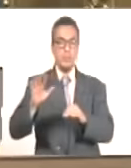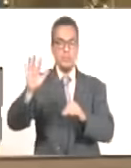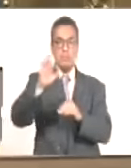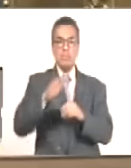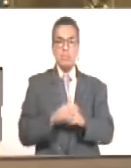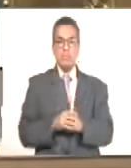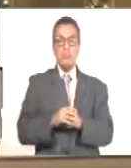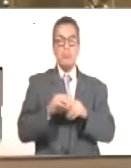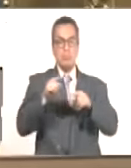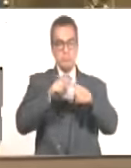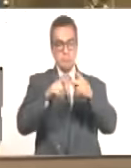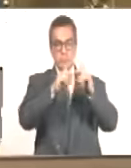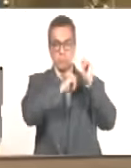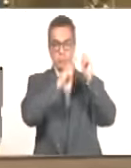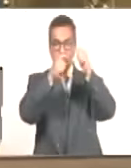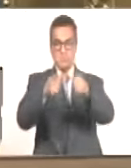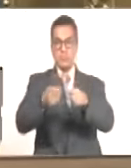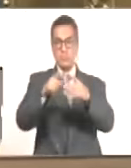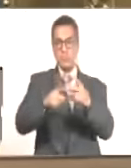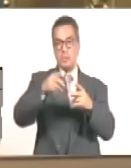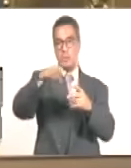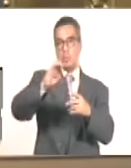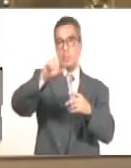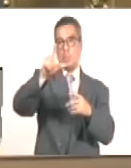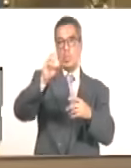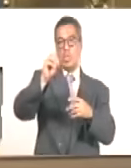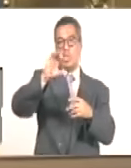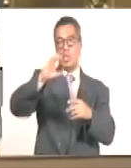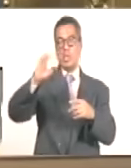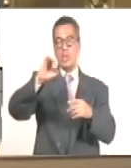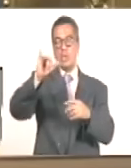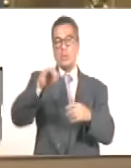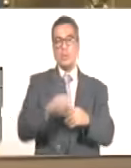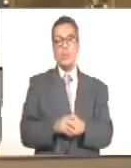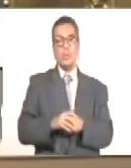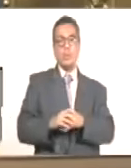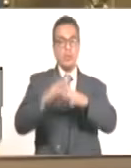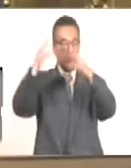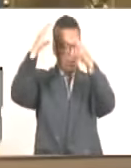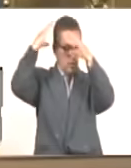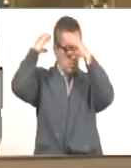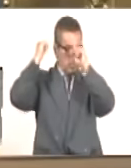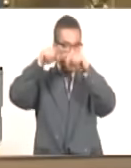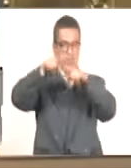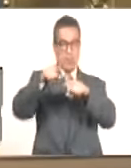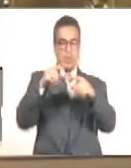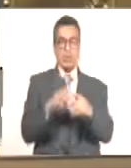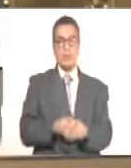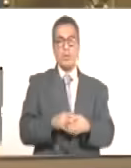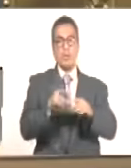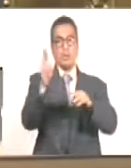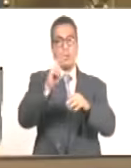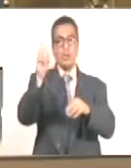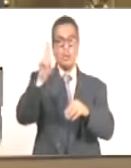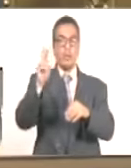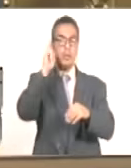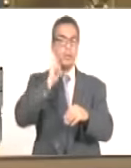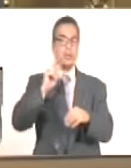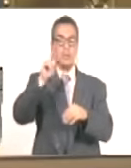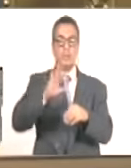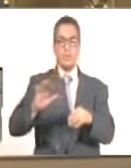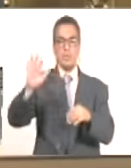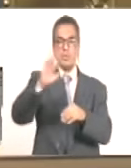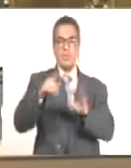Venezuela, propuso la designación del ciudadano Eloy Francisco Colmenares Goyo como embajador extraordinario y plenipotenciario de la República Bolivariana de